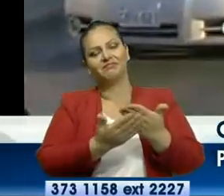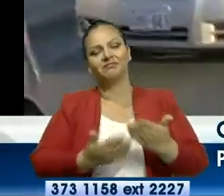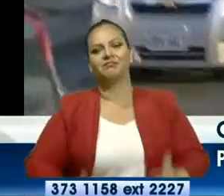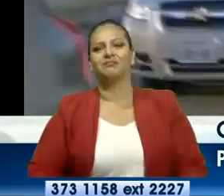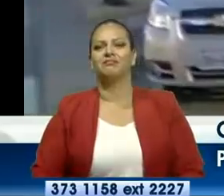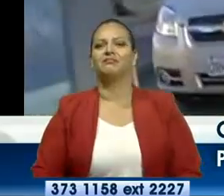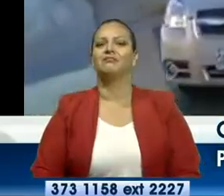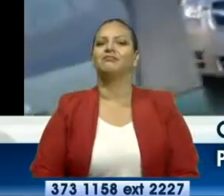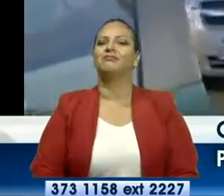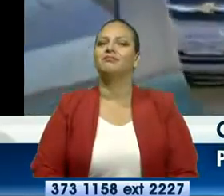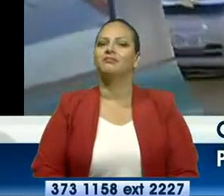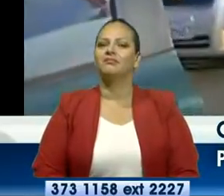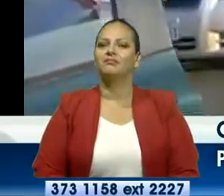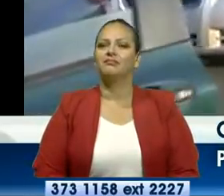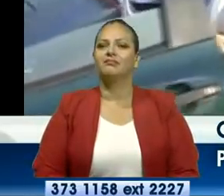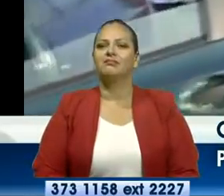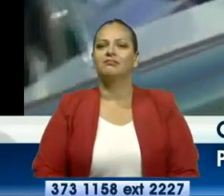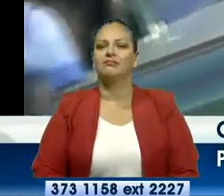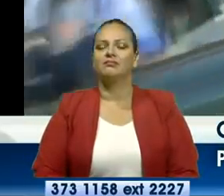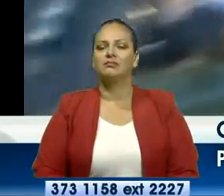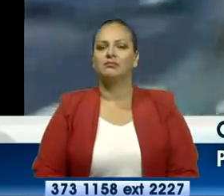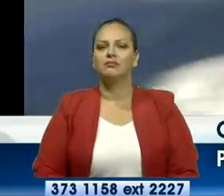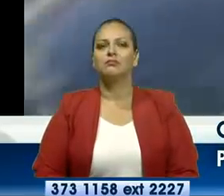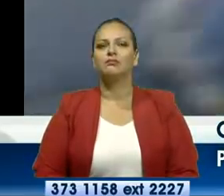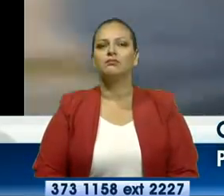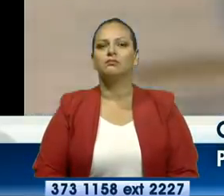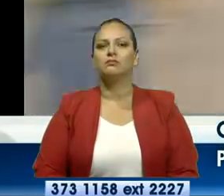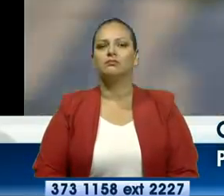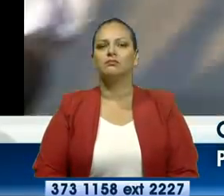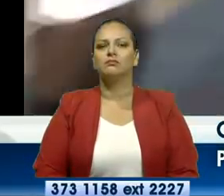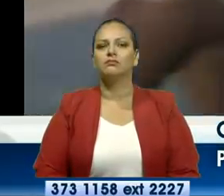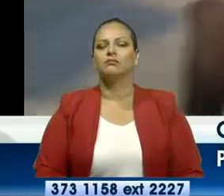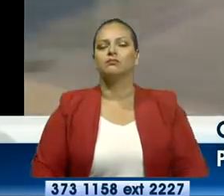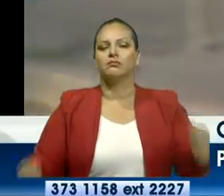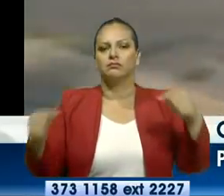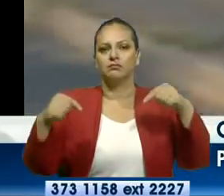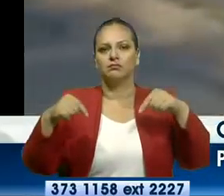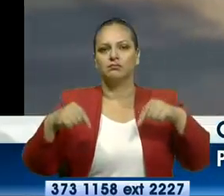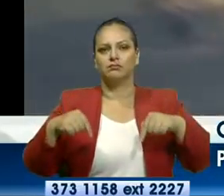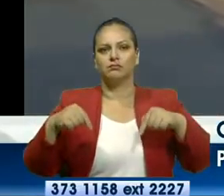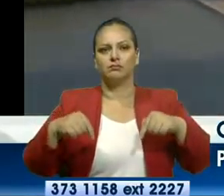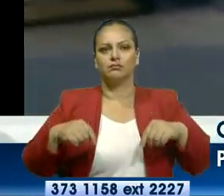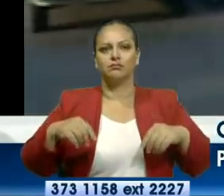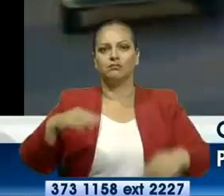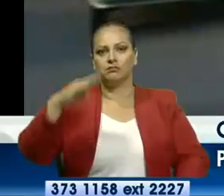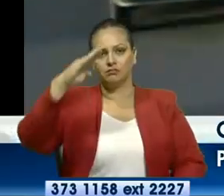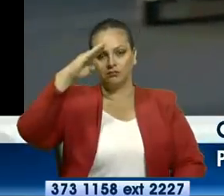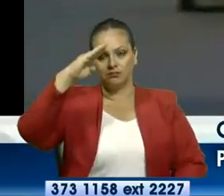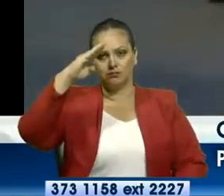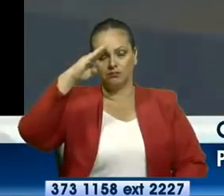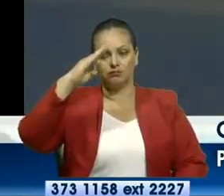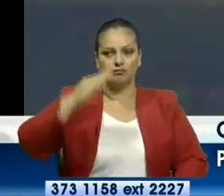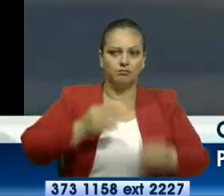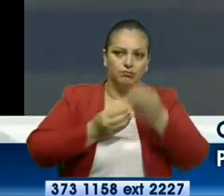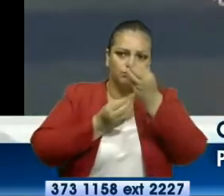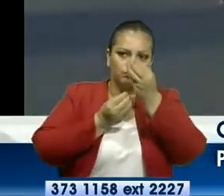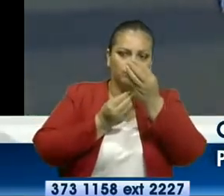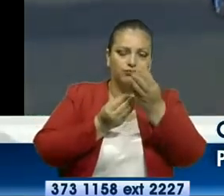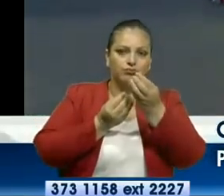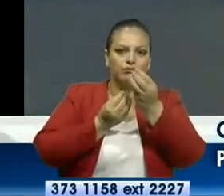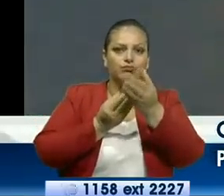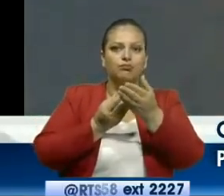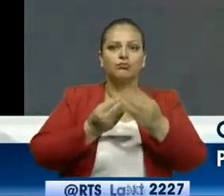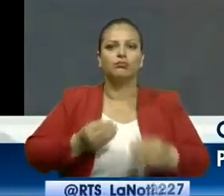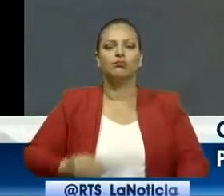novedad en este operativo antidelincuencial. mi compañero Martín Asensio, el hombre graba y a la vez está